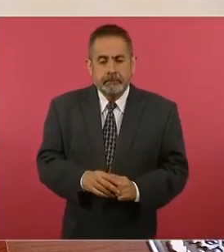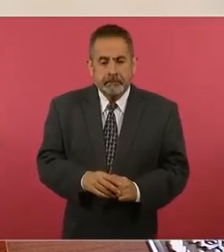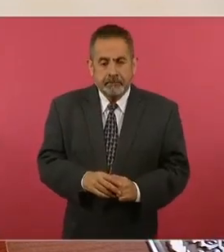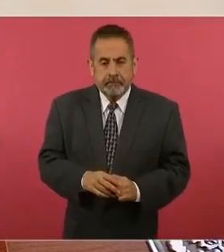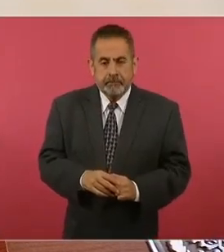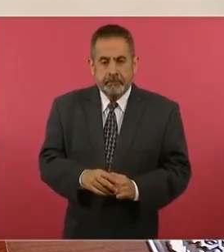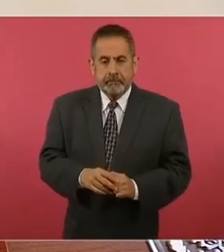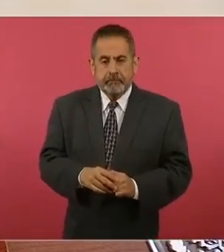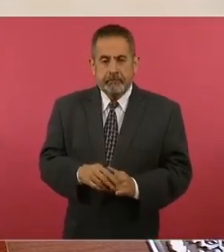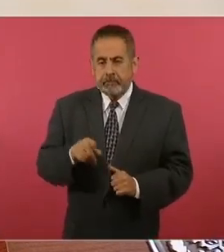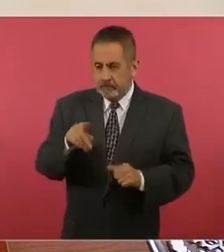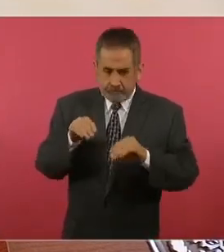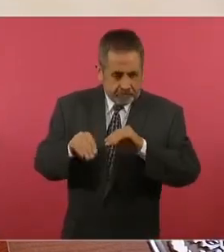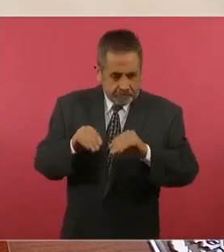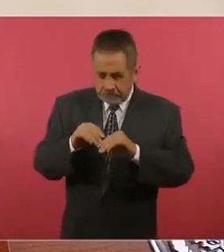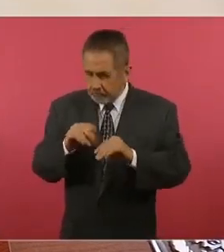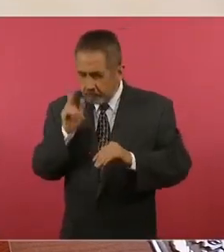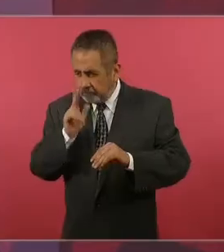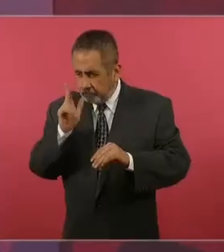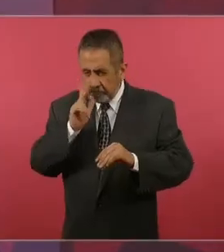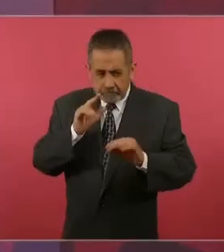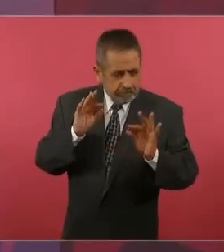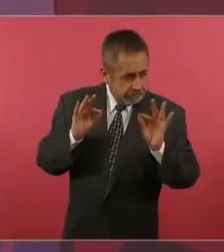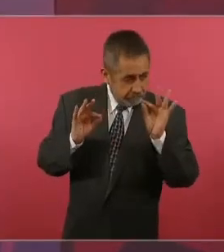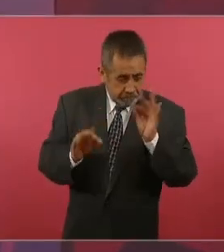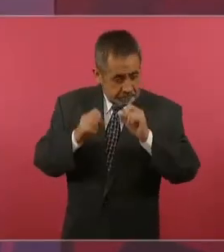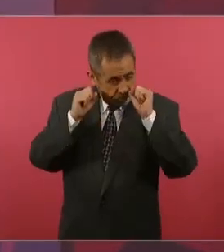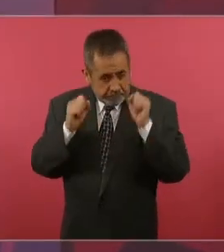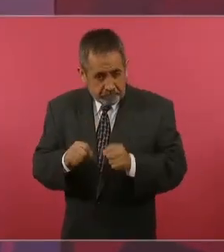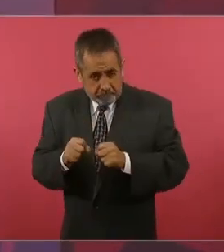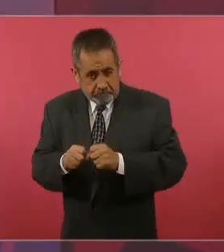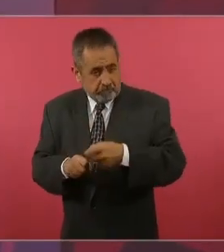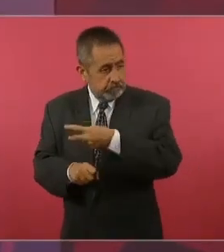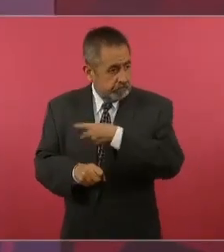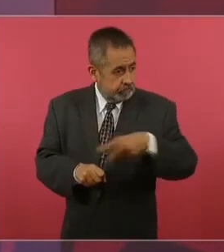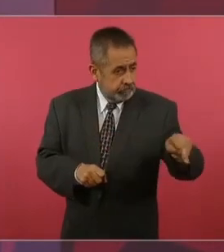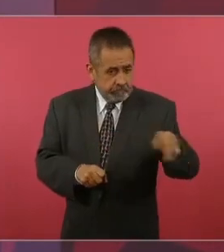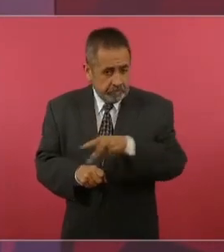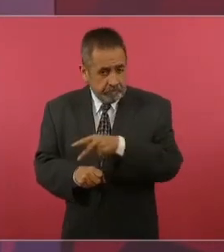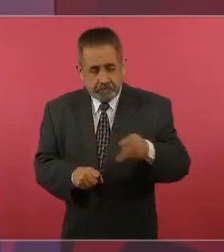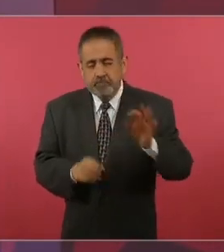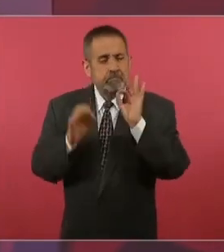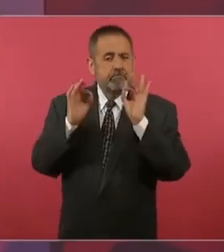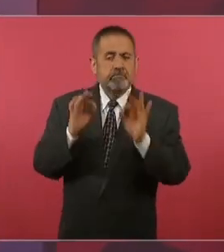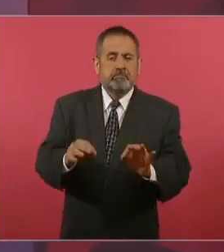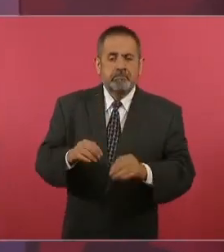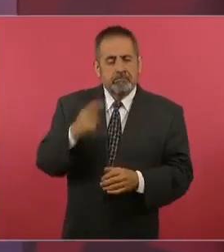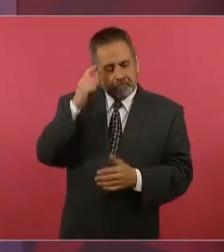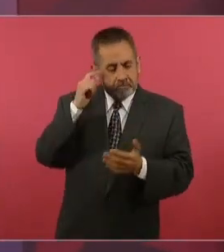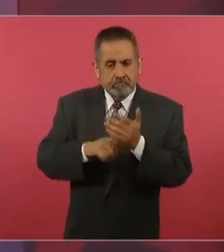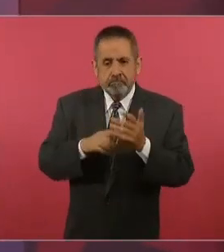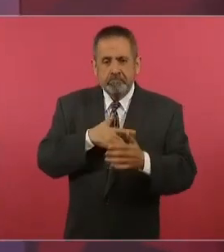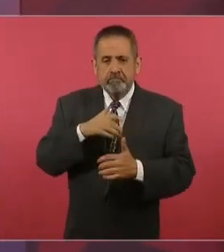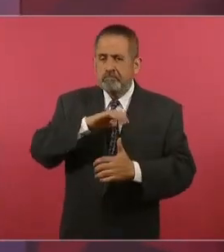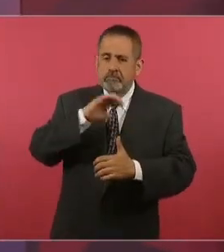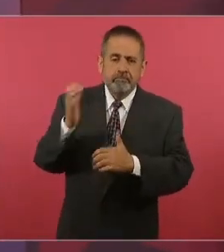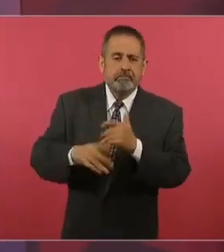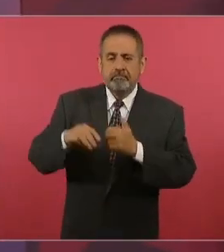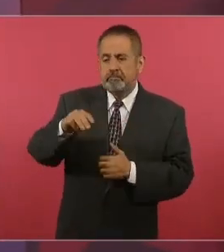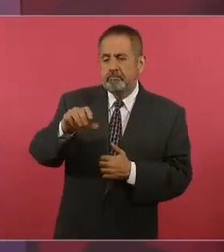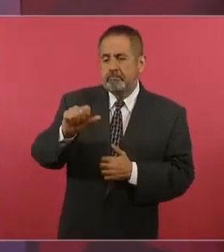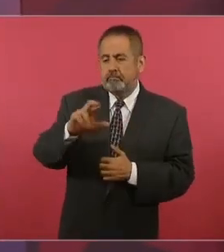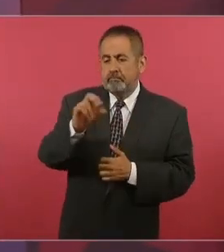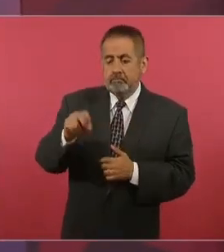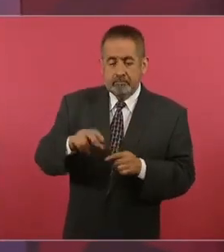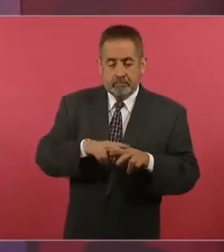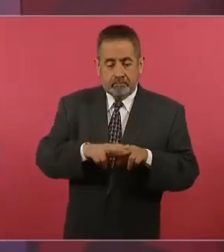de consolidar su operación. O sea, estamos pensando terminar en marzo el